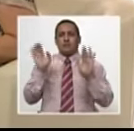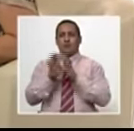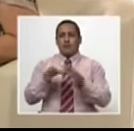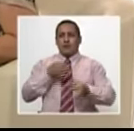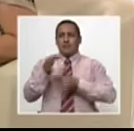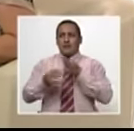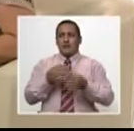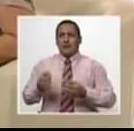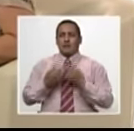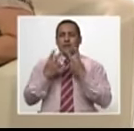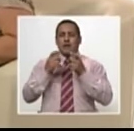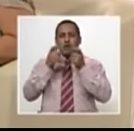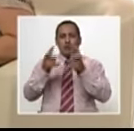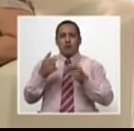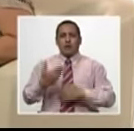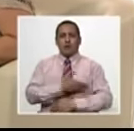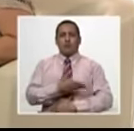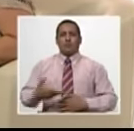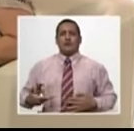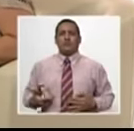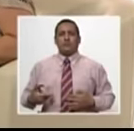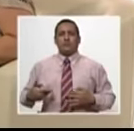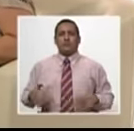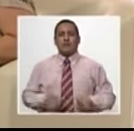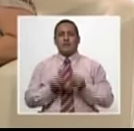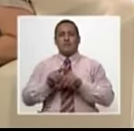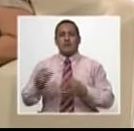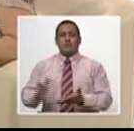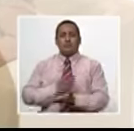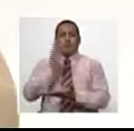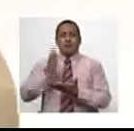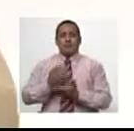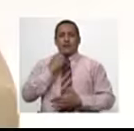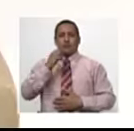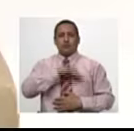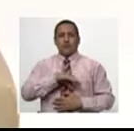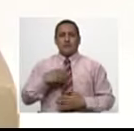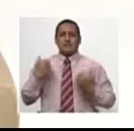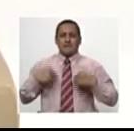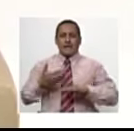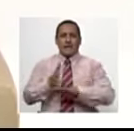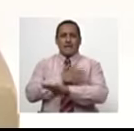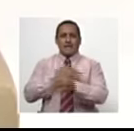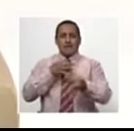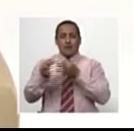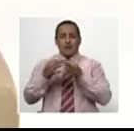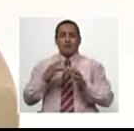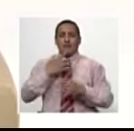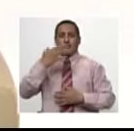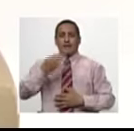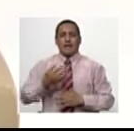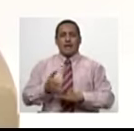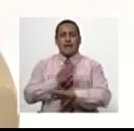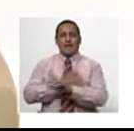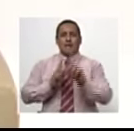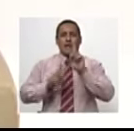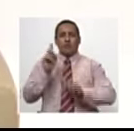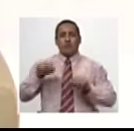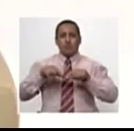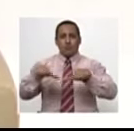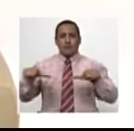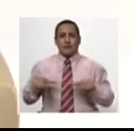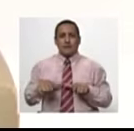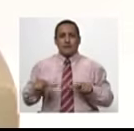la llamada a controlar ese gobierno. Bueno, ese problema se ha advertido también, ¿no? Efectivamente, en algunas